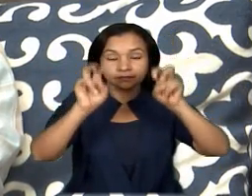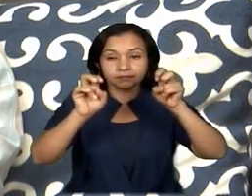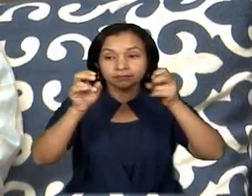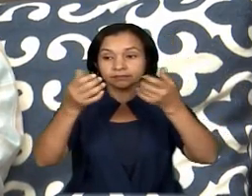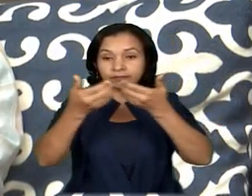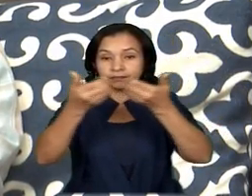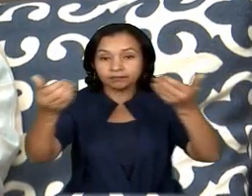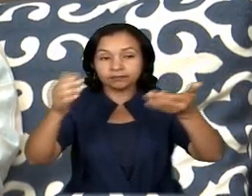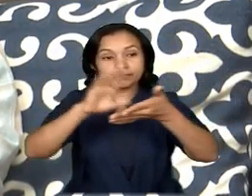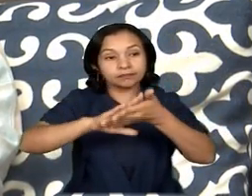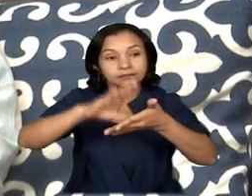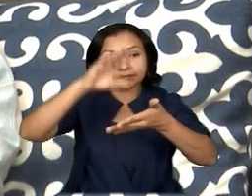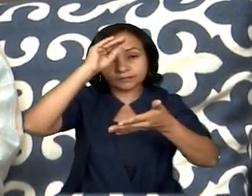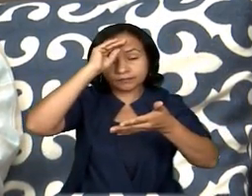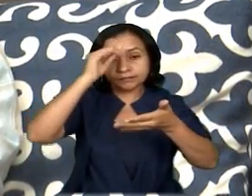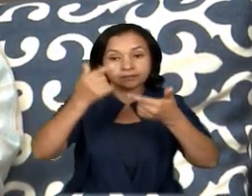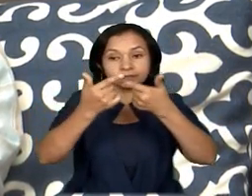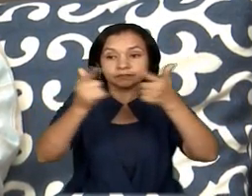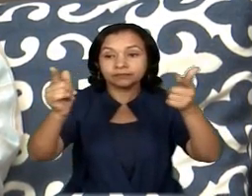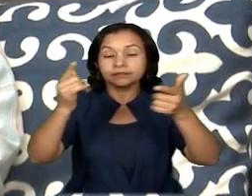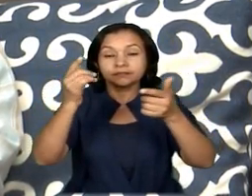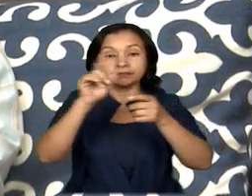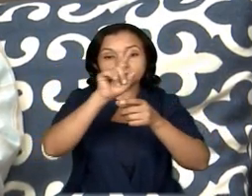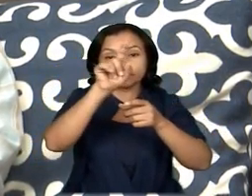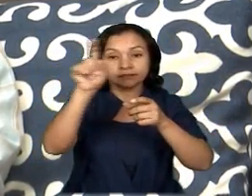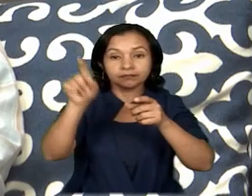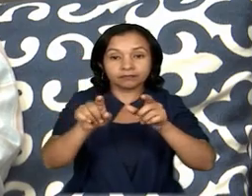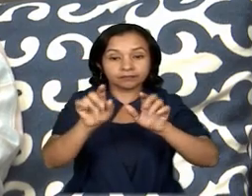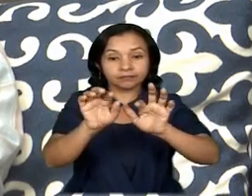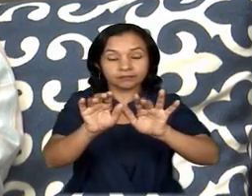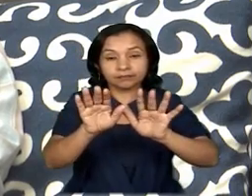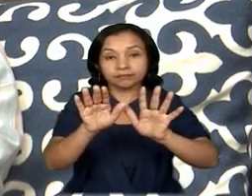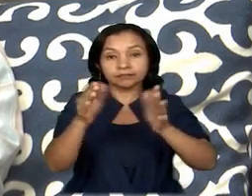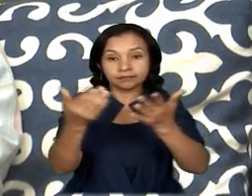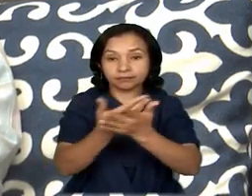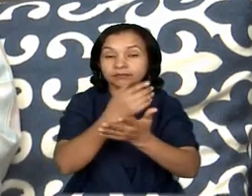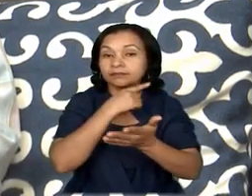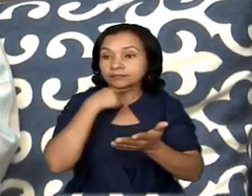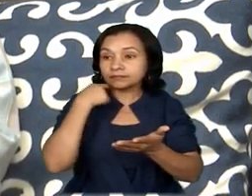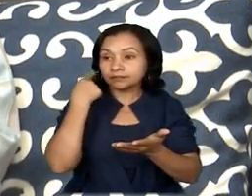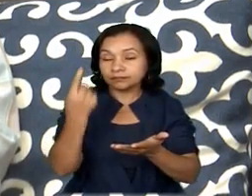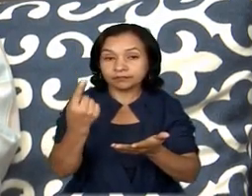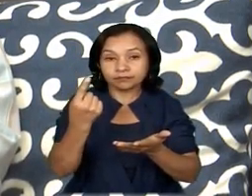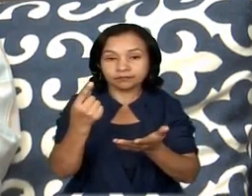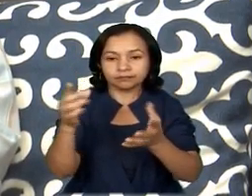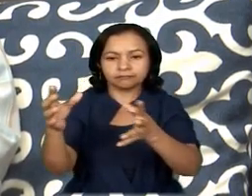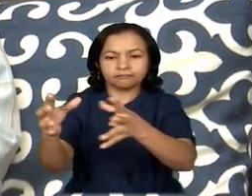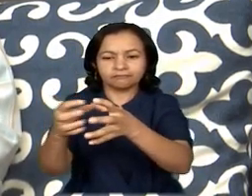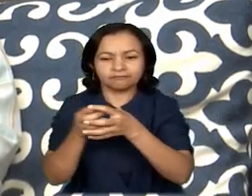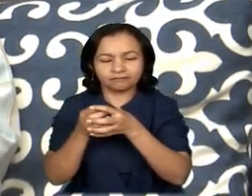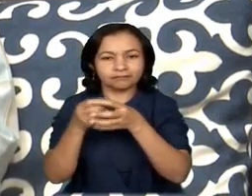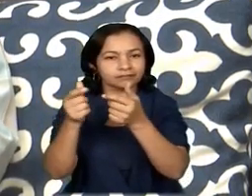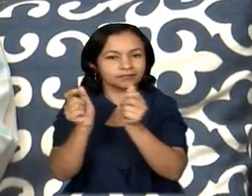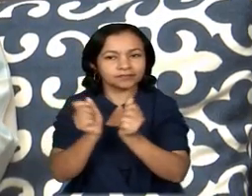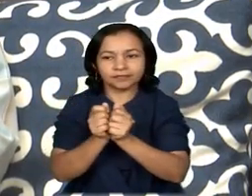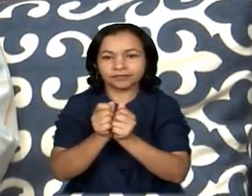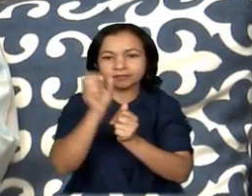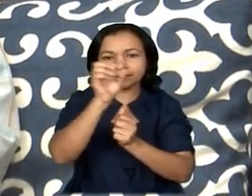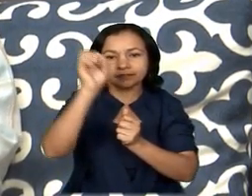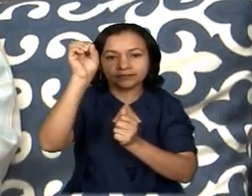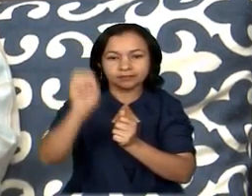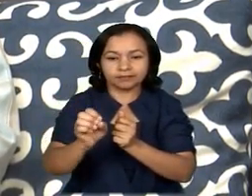aprendizaje y la democratización del acceso al Internet. Porque a partir de esa nueva realidad no está acaparado por un grupo, por un porcentaje